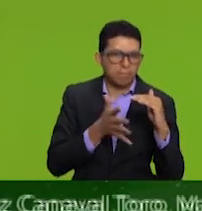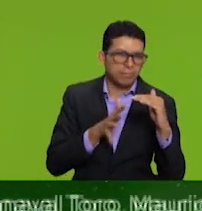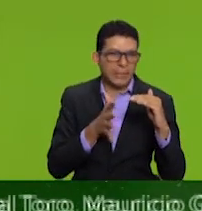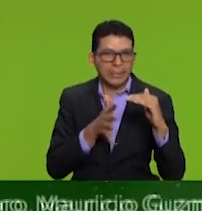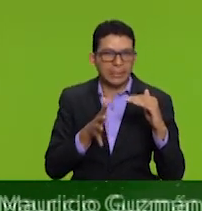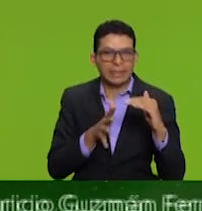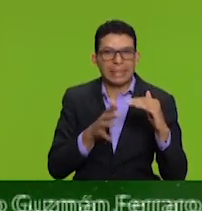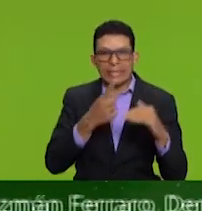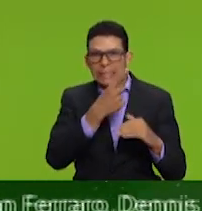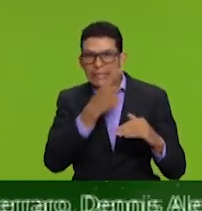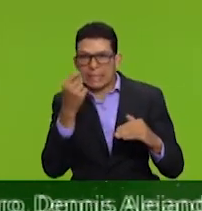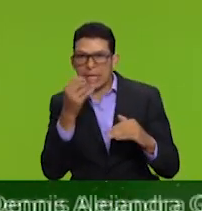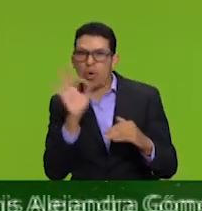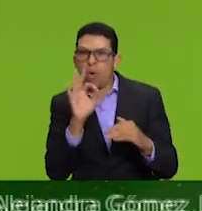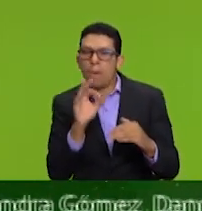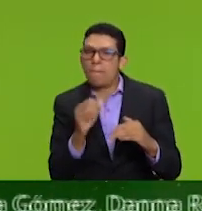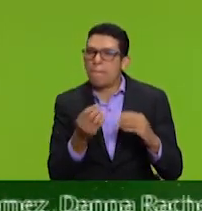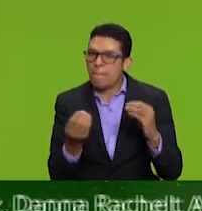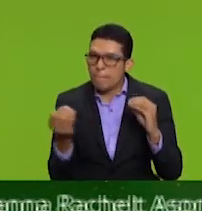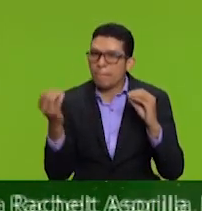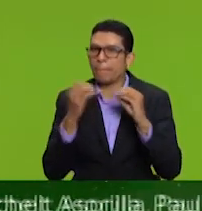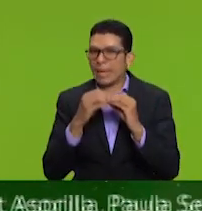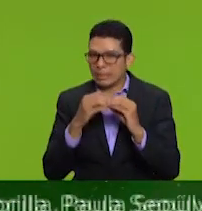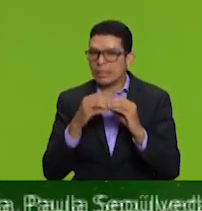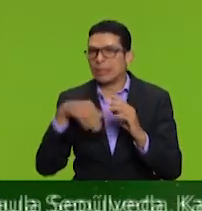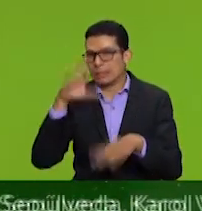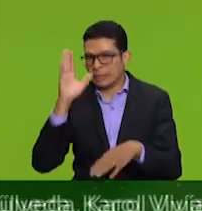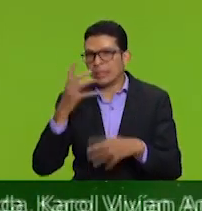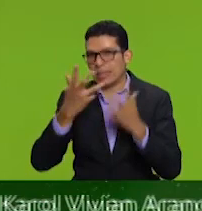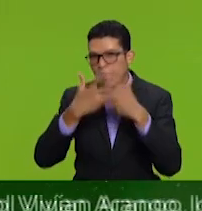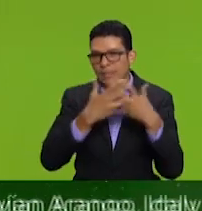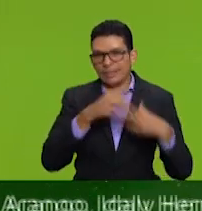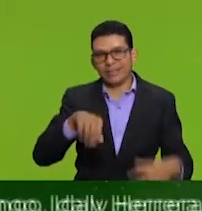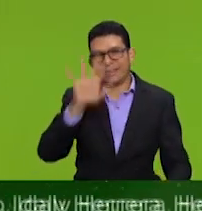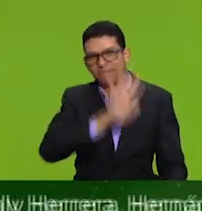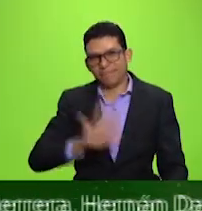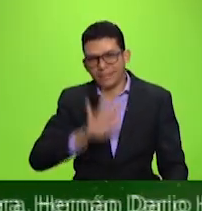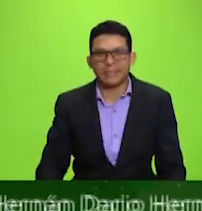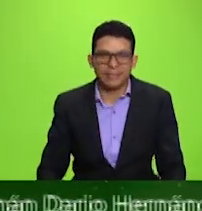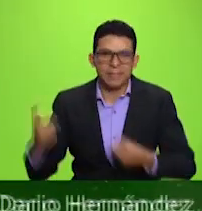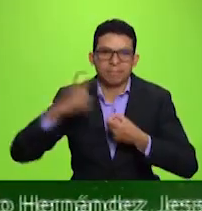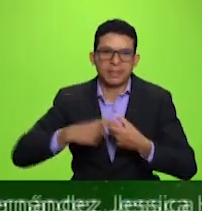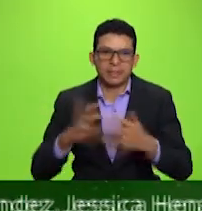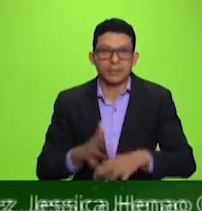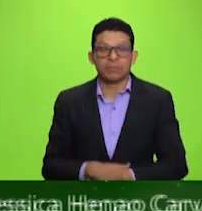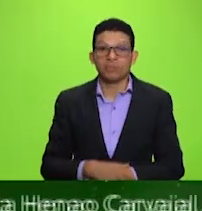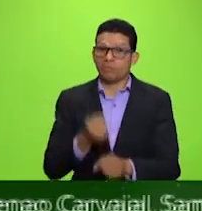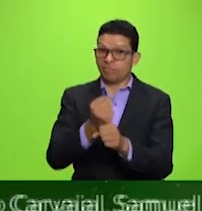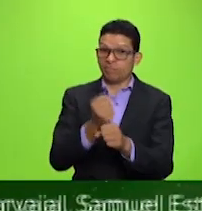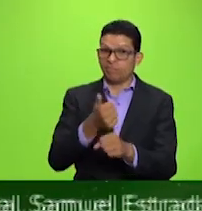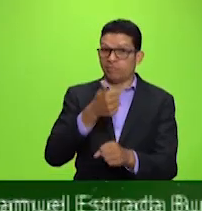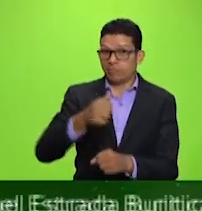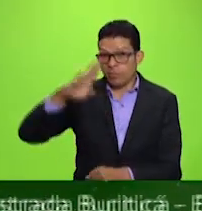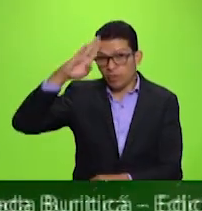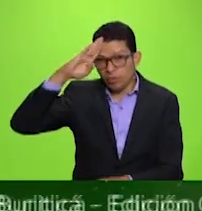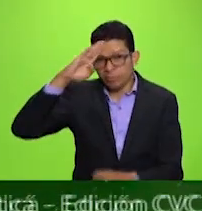aproximadamente 100 o más reconocimientos de empresas maderables en el departamento. Bueno, importante también labor de la